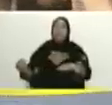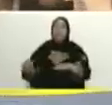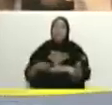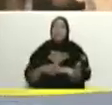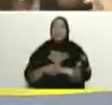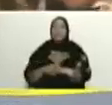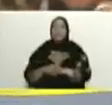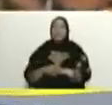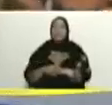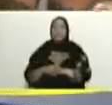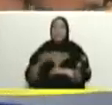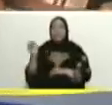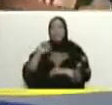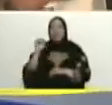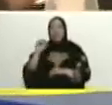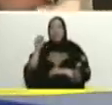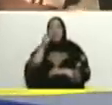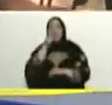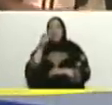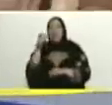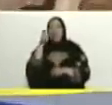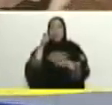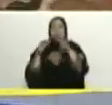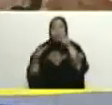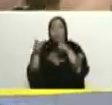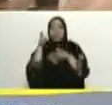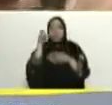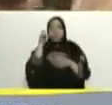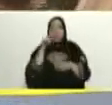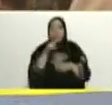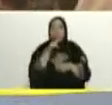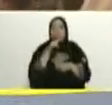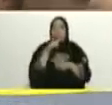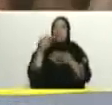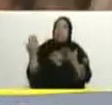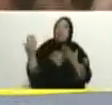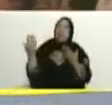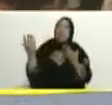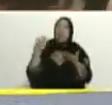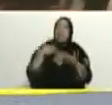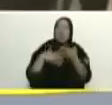Y había un camión de sonido y el pueblo estaba ávido de información.